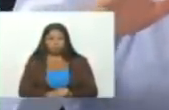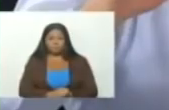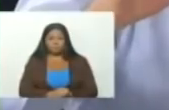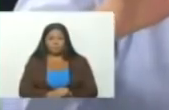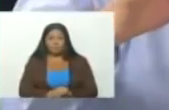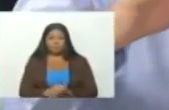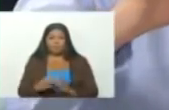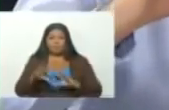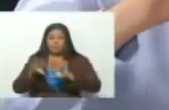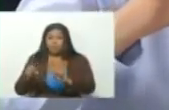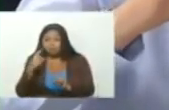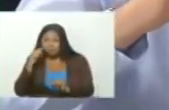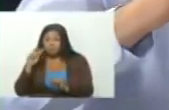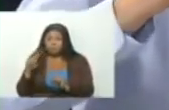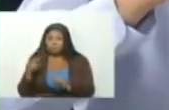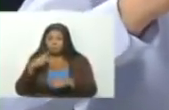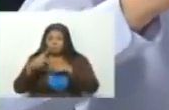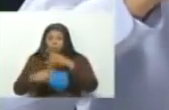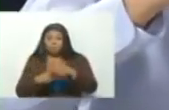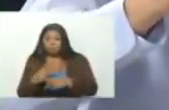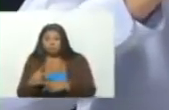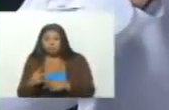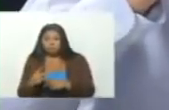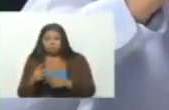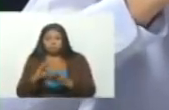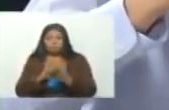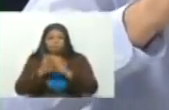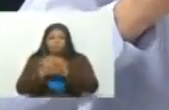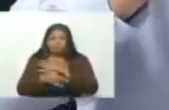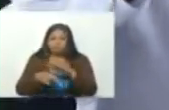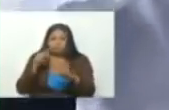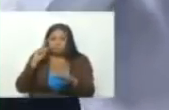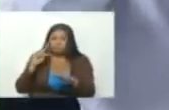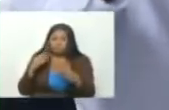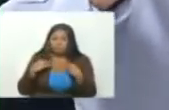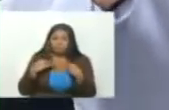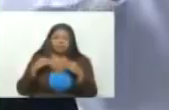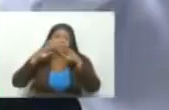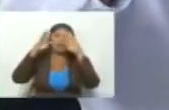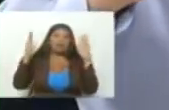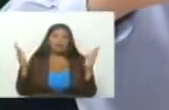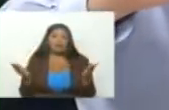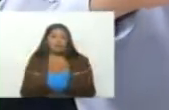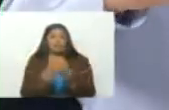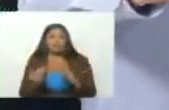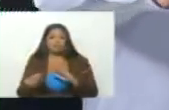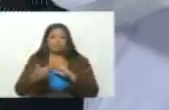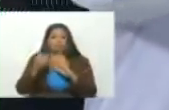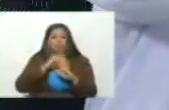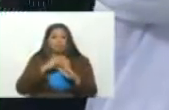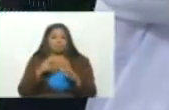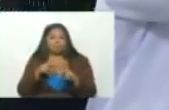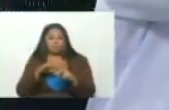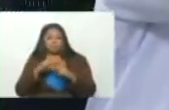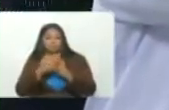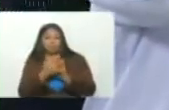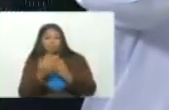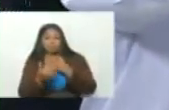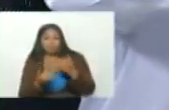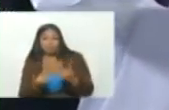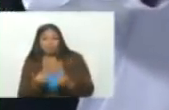norteamericano ha conducido a una política desastrosa, donde el planeta está amenazado por una situación